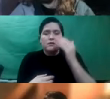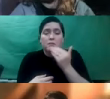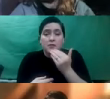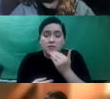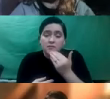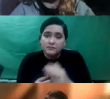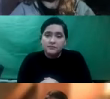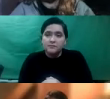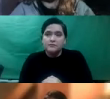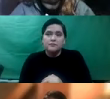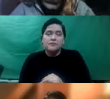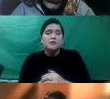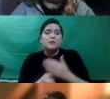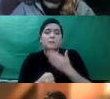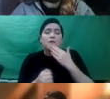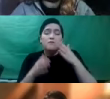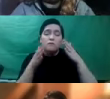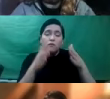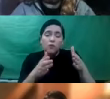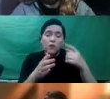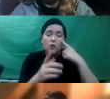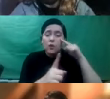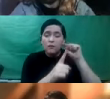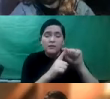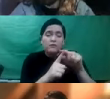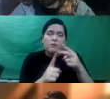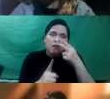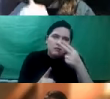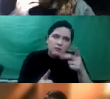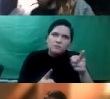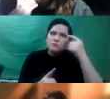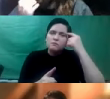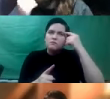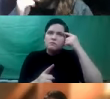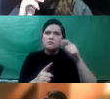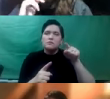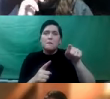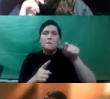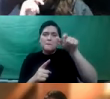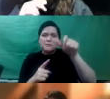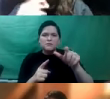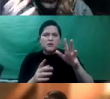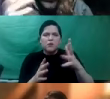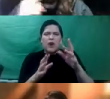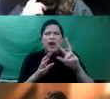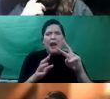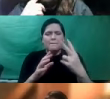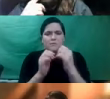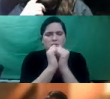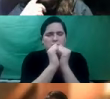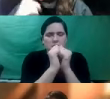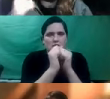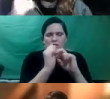hay un foco, digamos, o un objetivo, un target al cual mirar cuando nos encontramos con cambios dramáticos en la actividad cerebral y en la